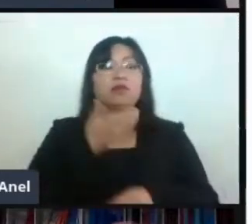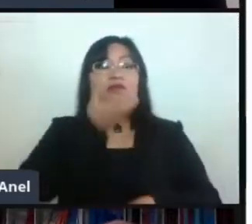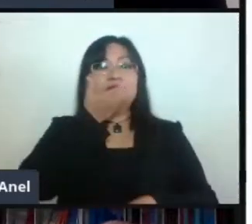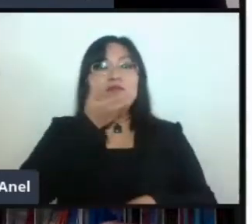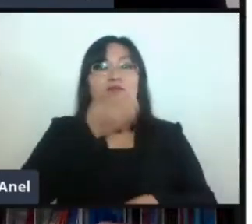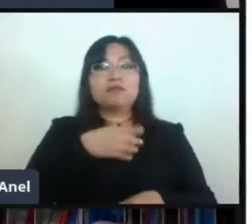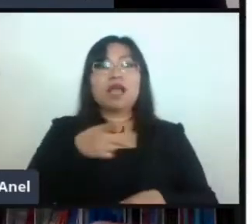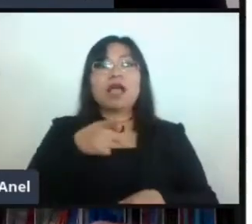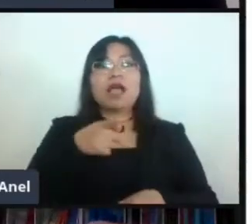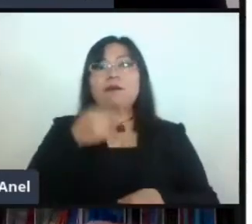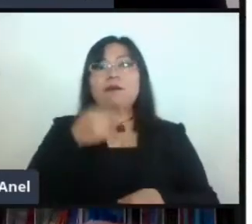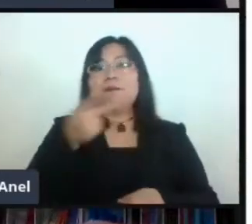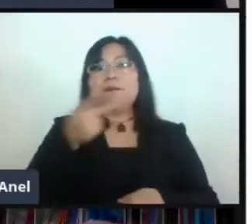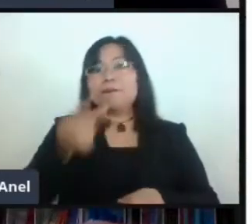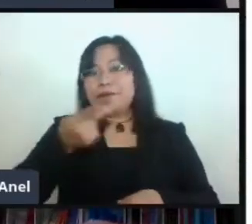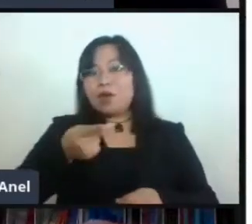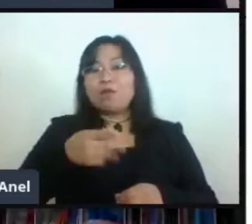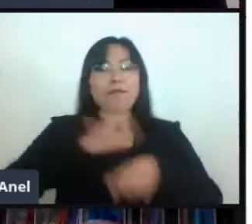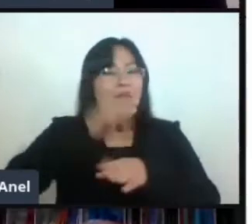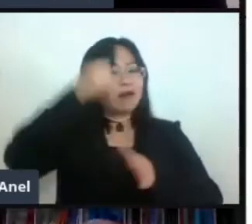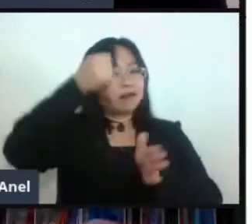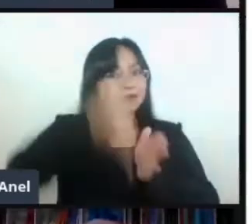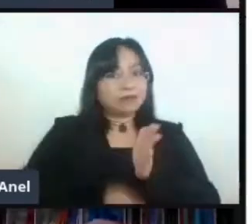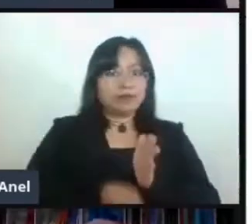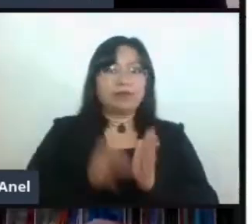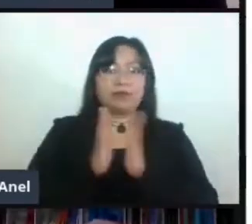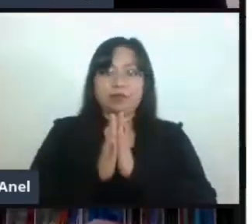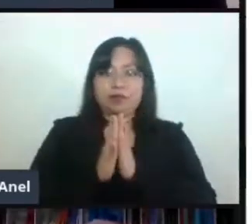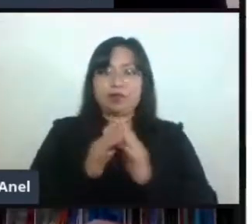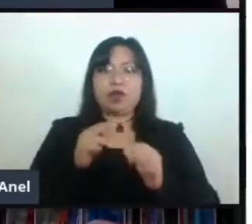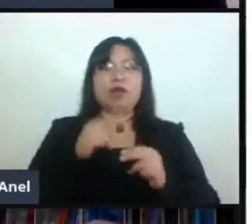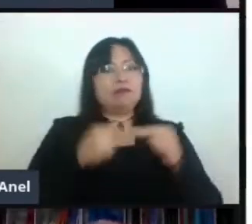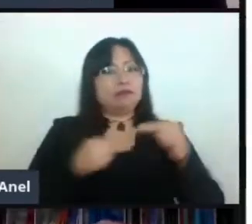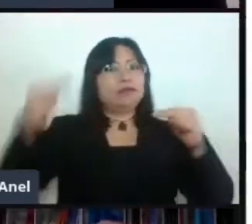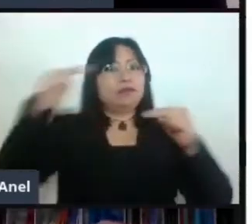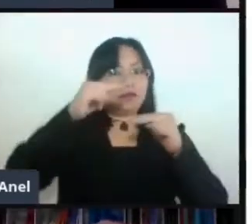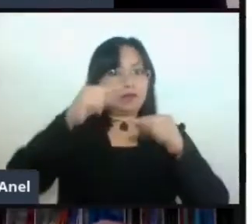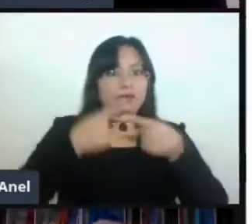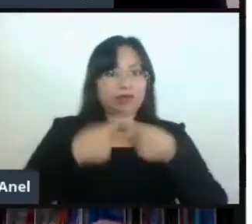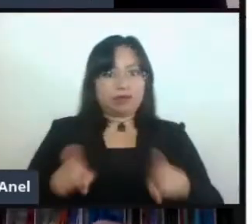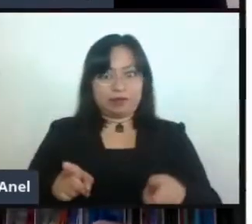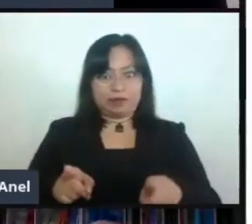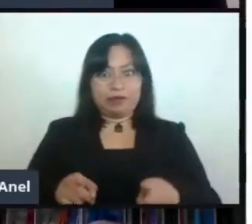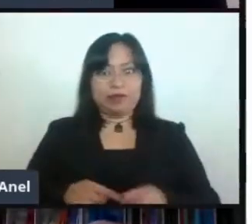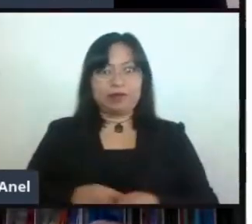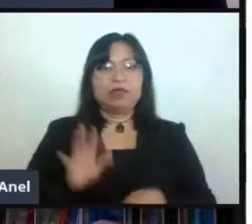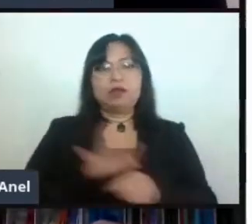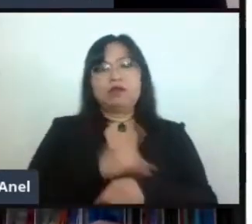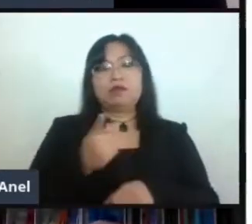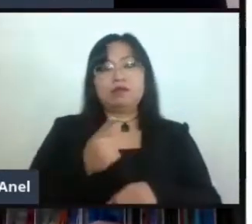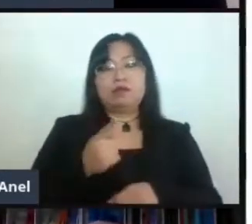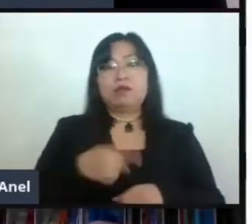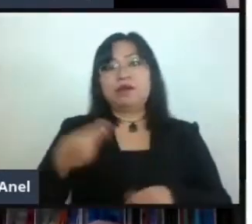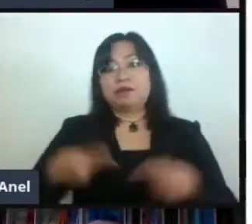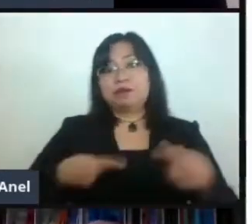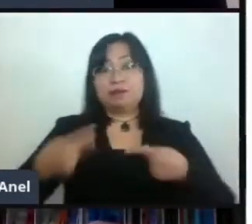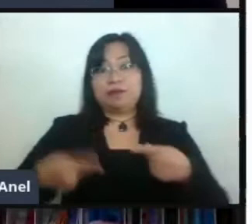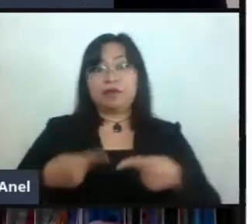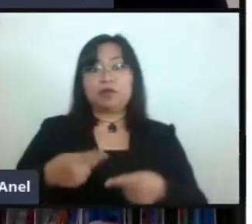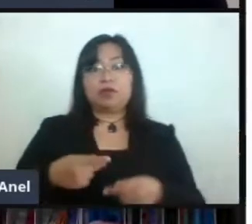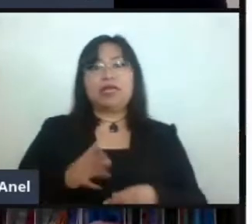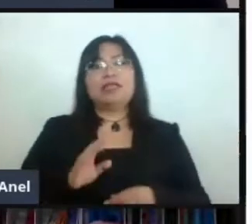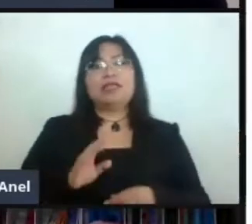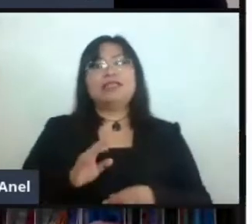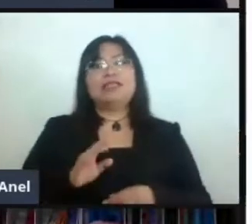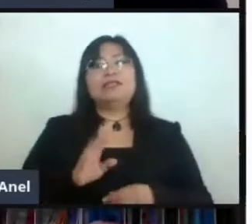que hay que elevar el nivel de las preguntas, porque en ese tipo de exámenes las preguntas son de tipo